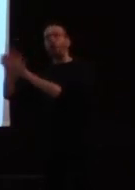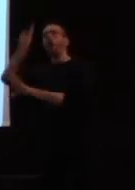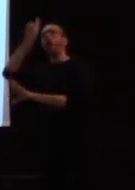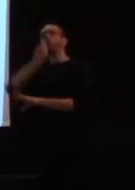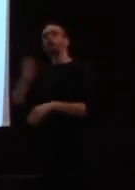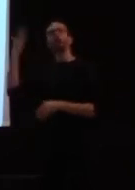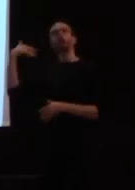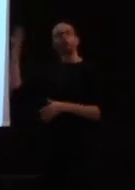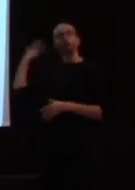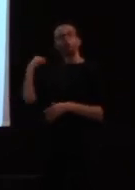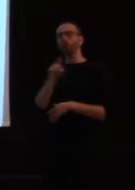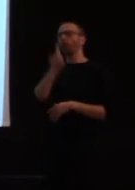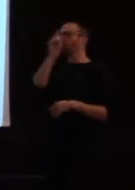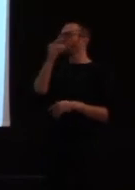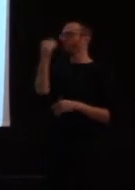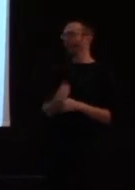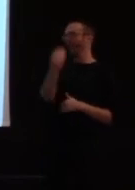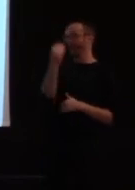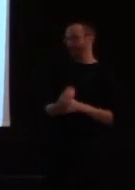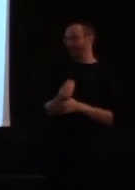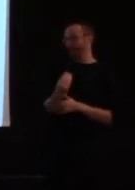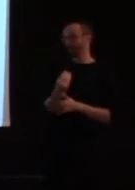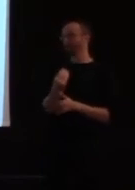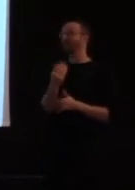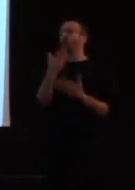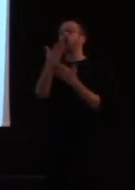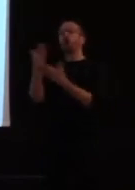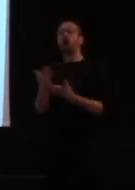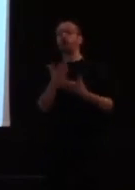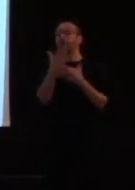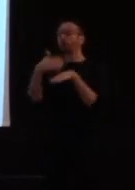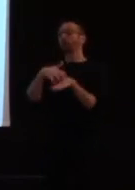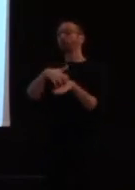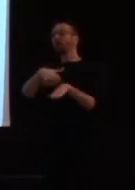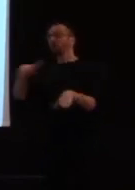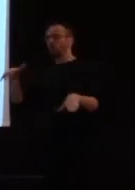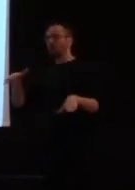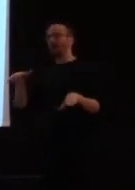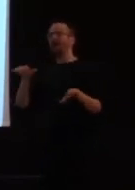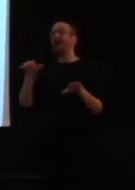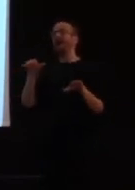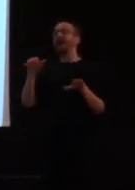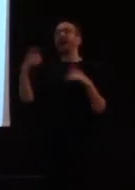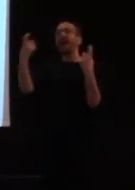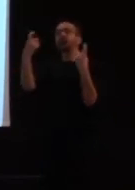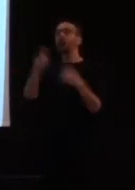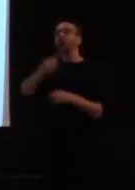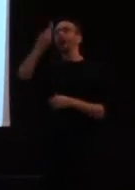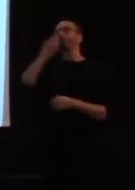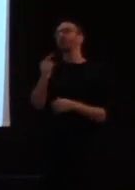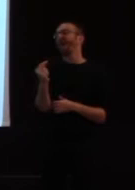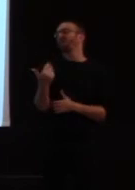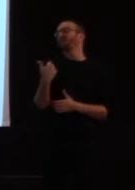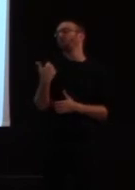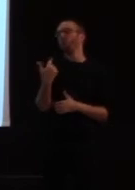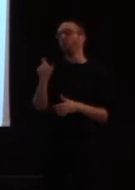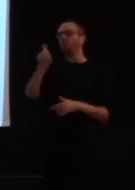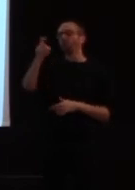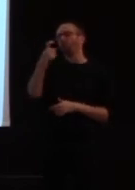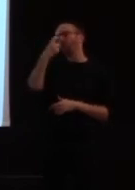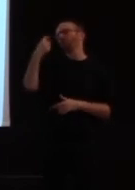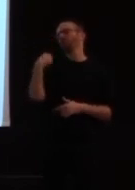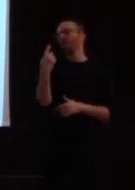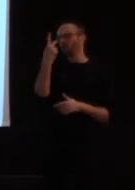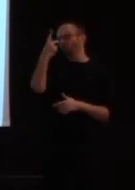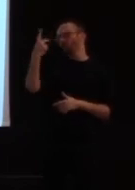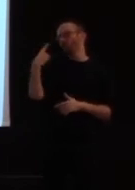En la mayoría de los centros, los alumnos recordaban los profesores más inmediatos, de quinto, de sexto, pero que